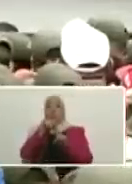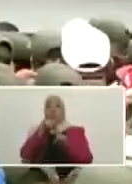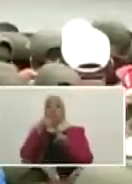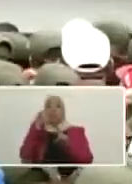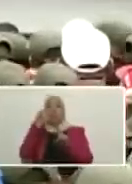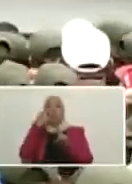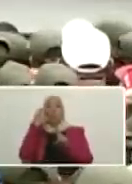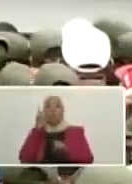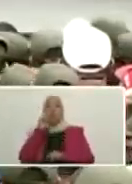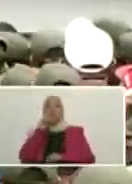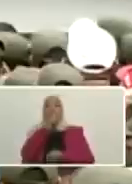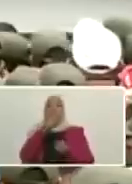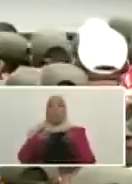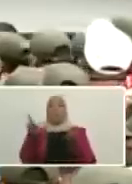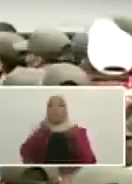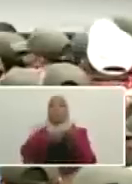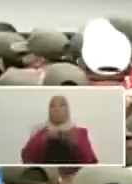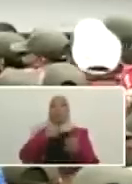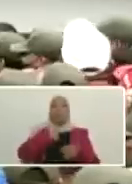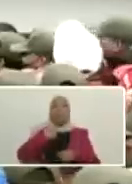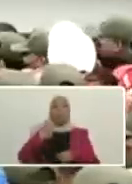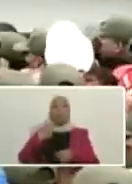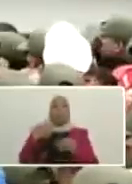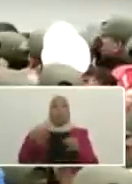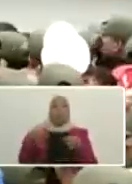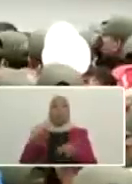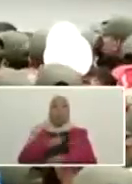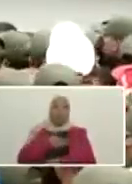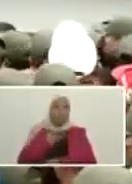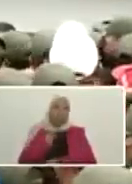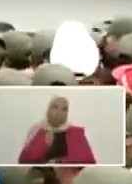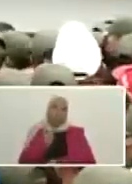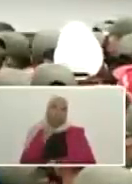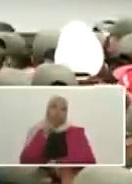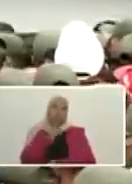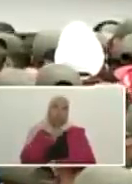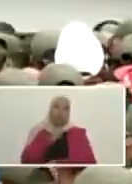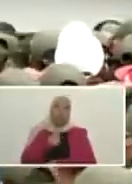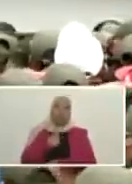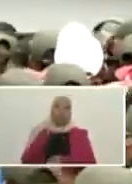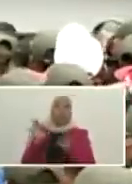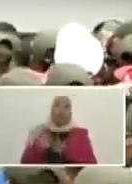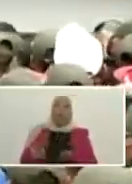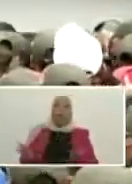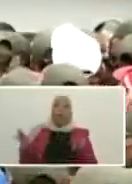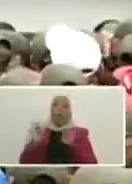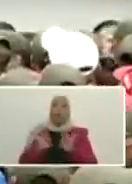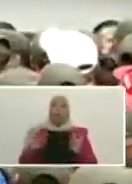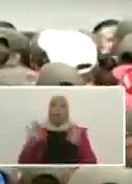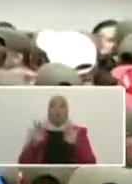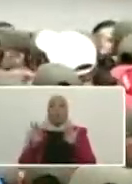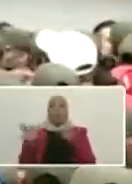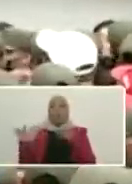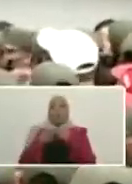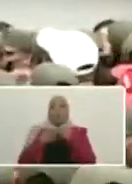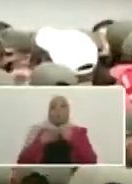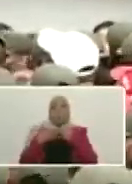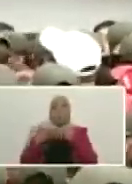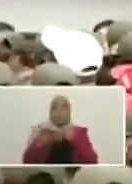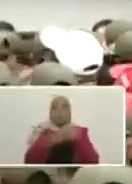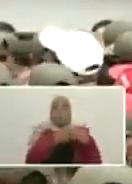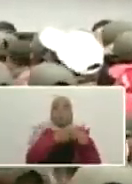vino lo que tenía que venir. Inevitable, muchachos. No había más caminos, estaban cerrados todos los